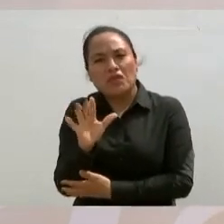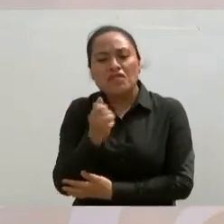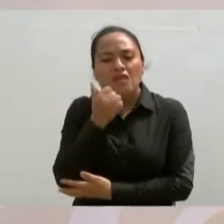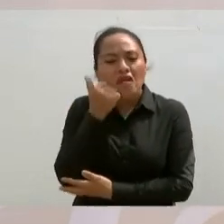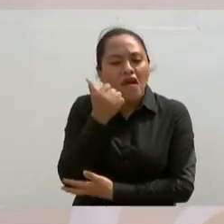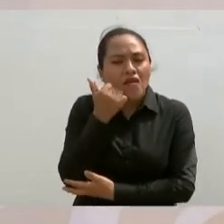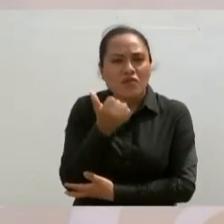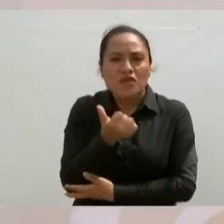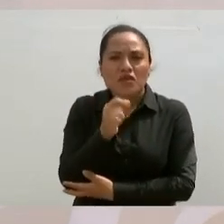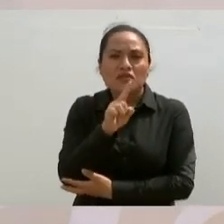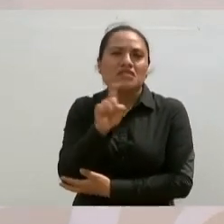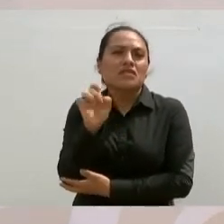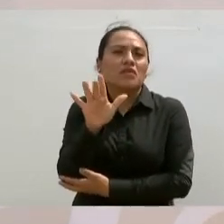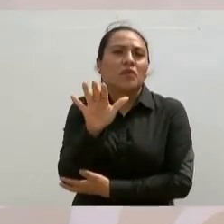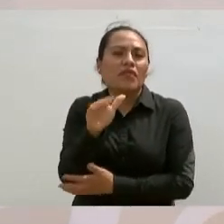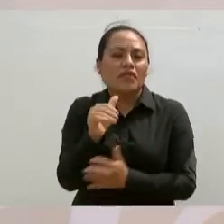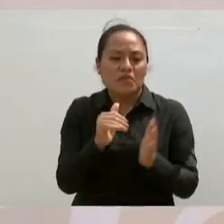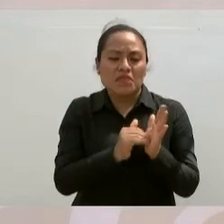son 150 mil pesos.